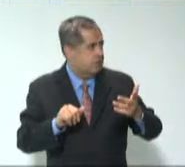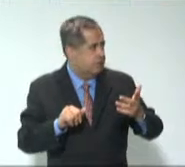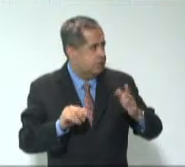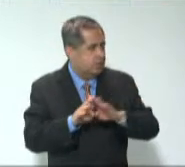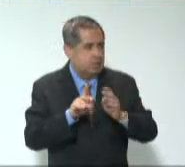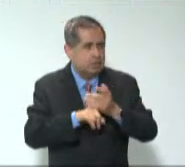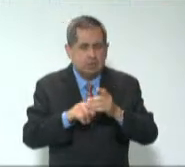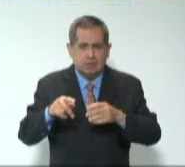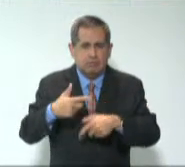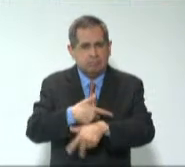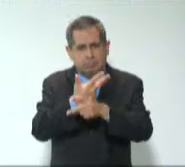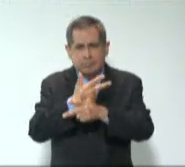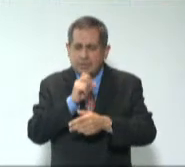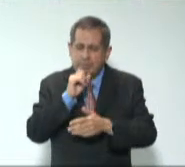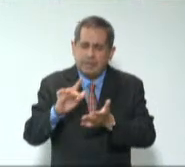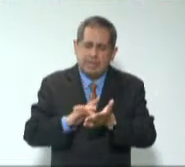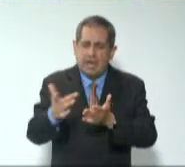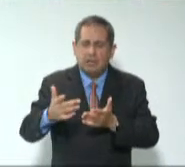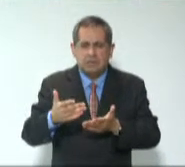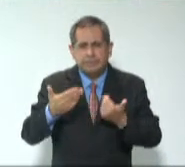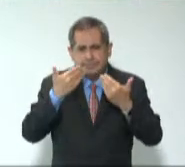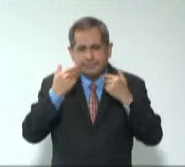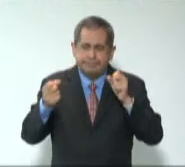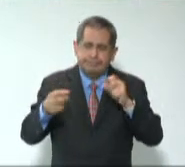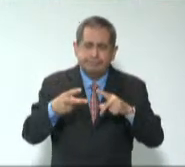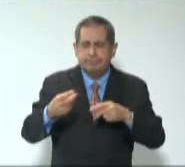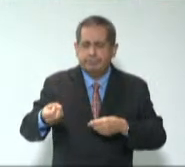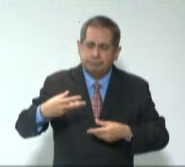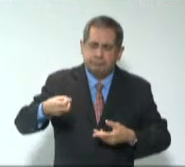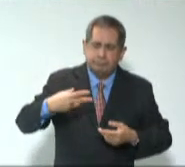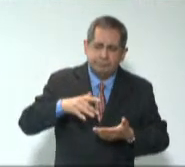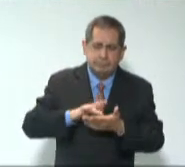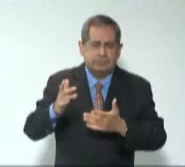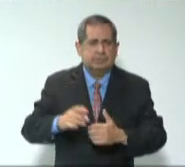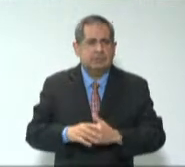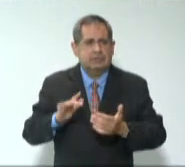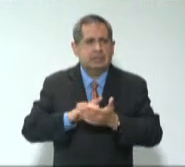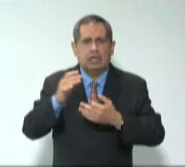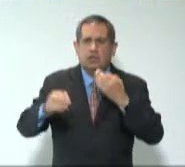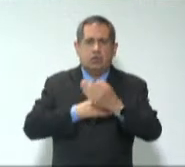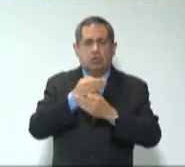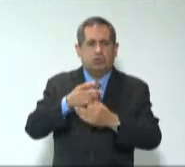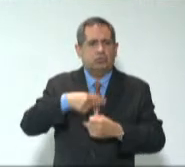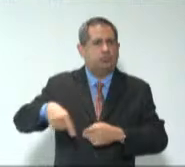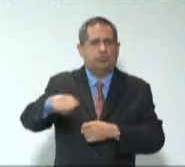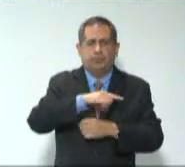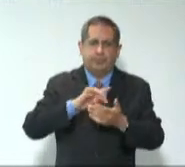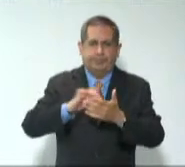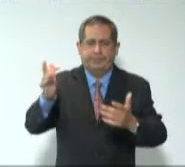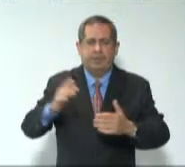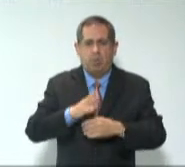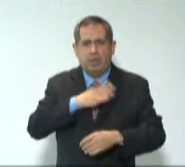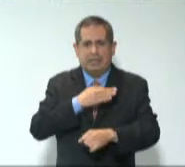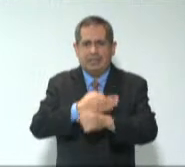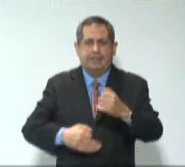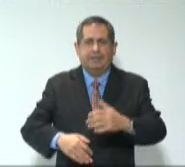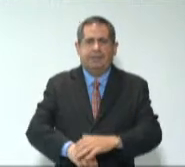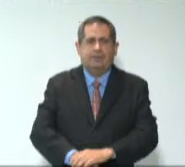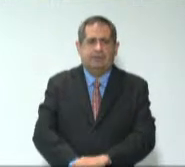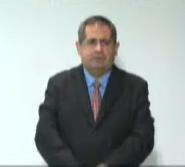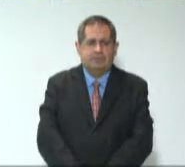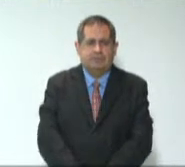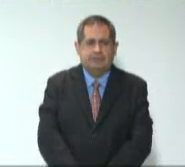a virtualmente este Muchas gracias también por todas las aportaciones Gracias a todos ustedes buenas